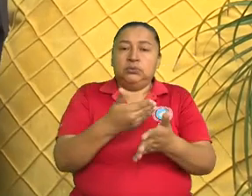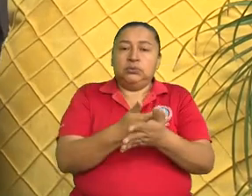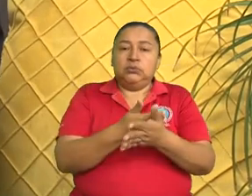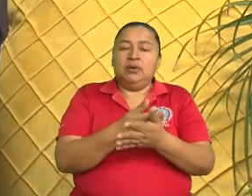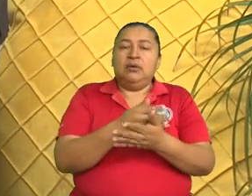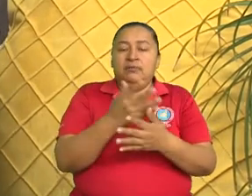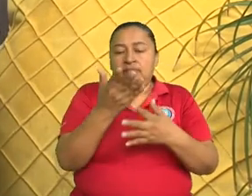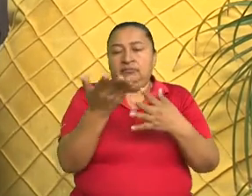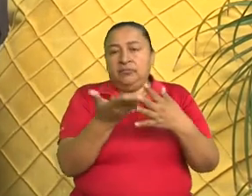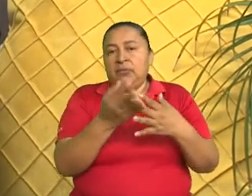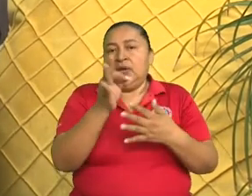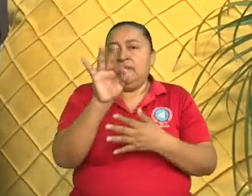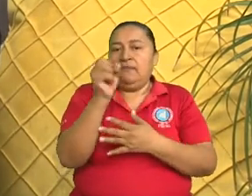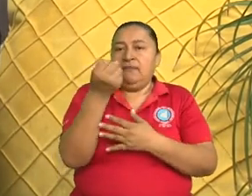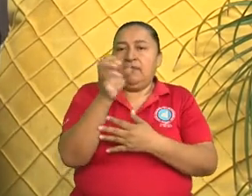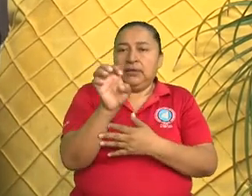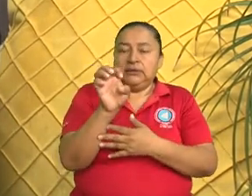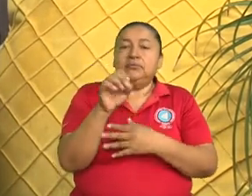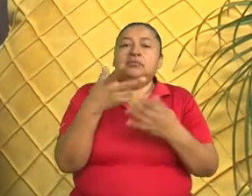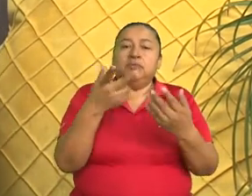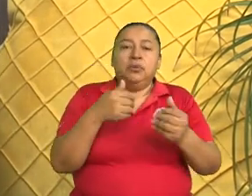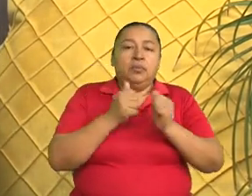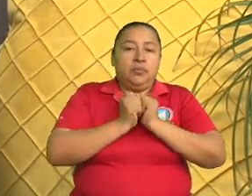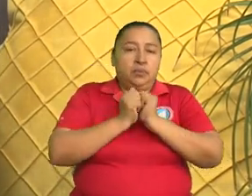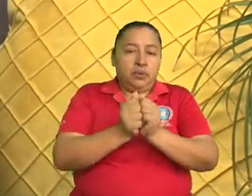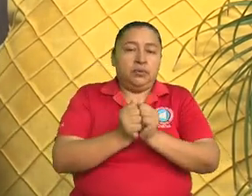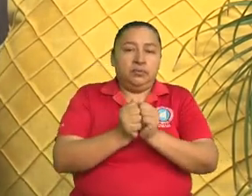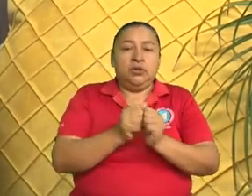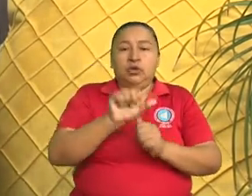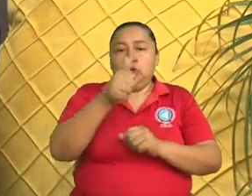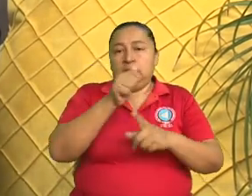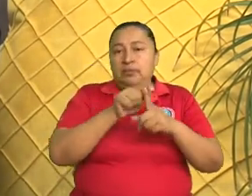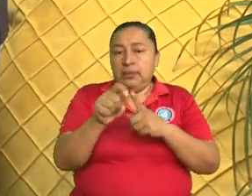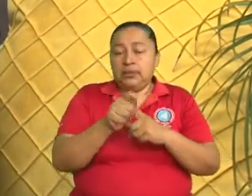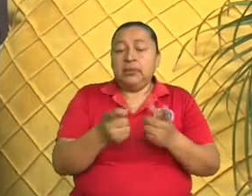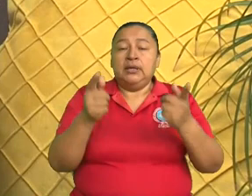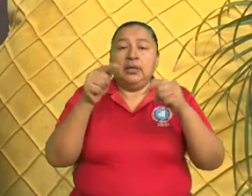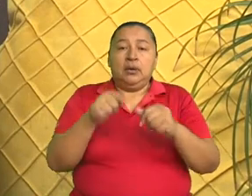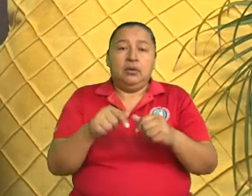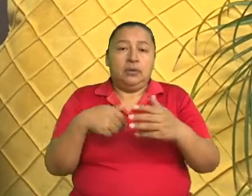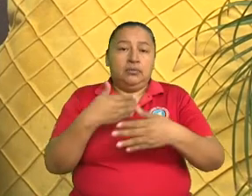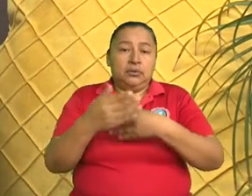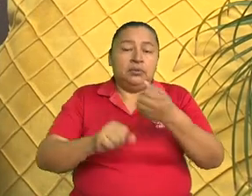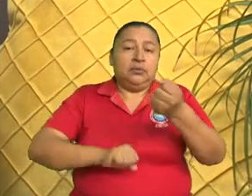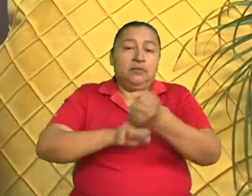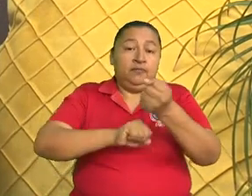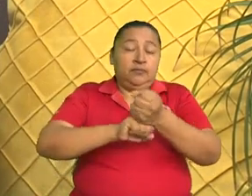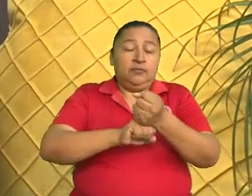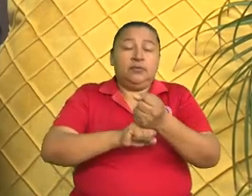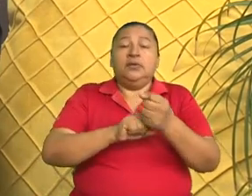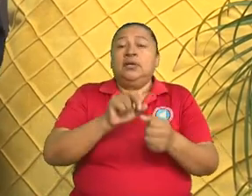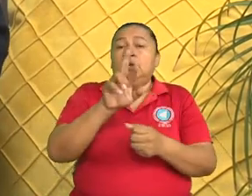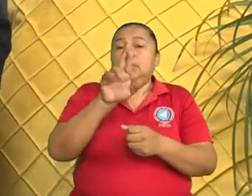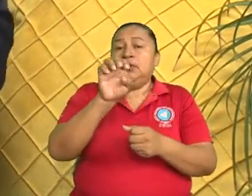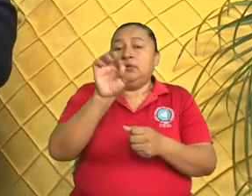de esta nueva fase, porque tuvimos primero la de acompañamiento, que fue intersemestral, y ahora tenemos las de reforzamiento,